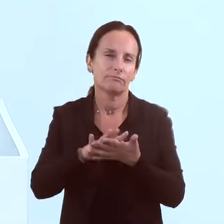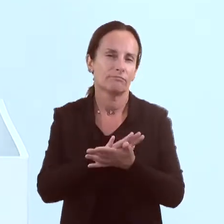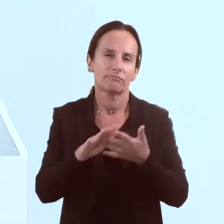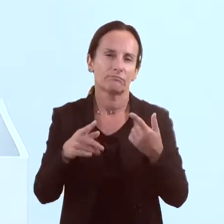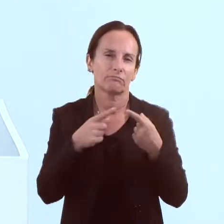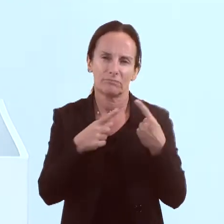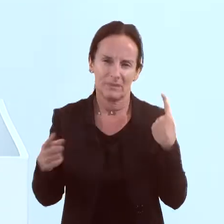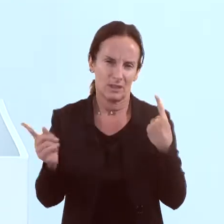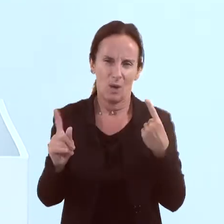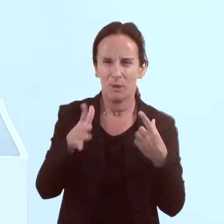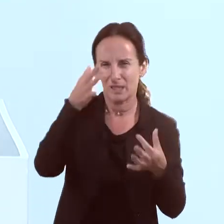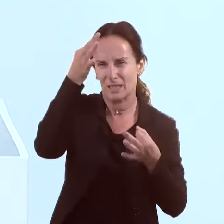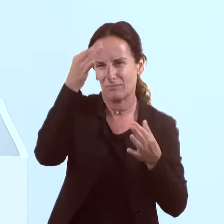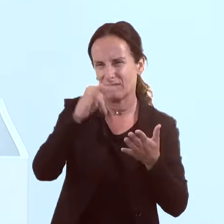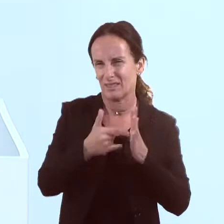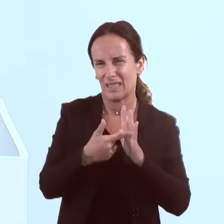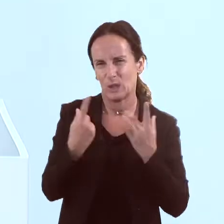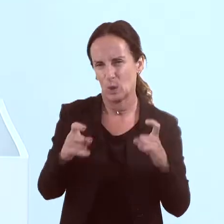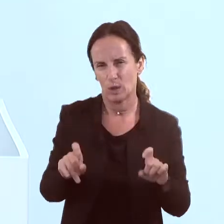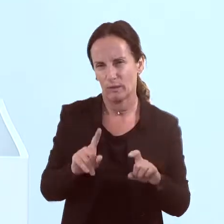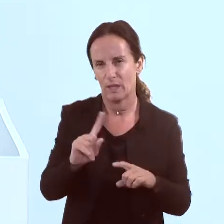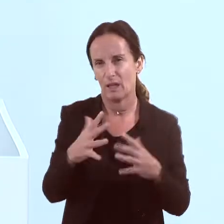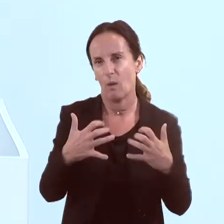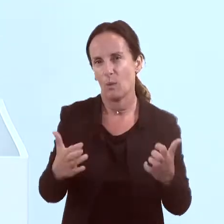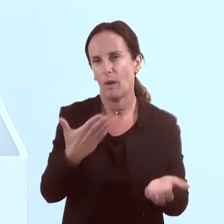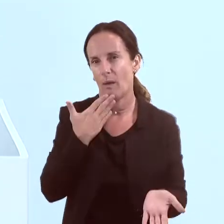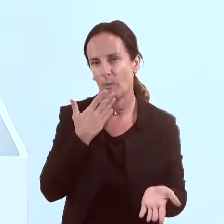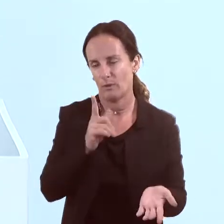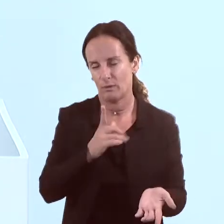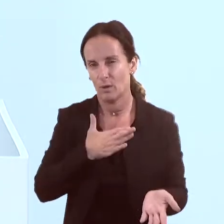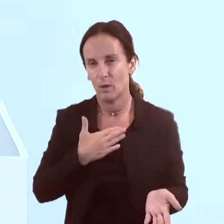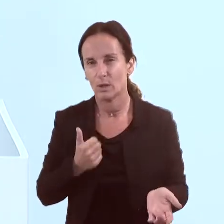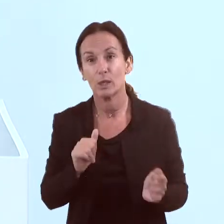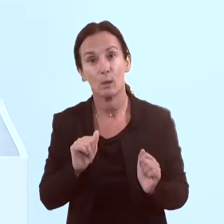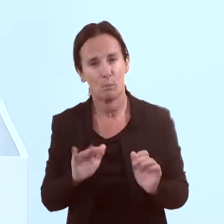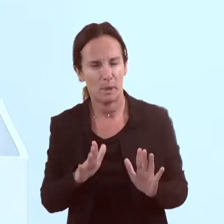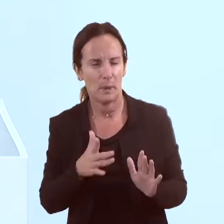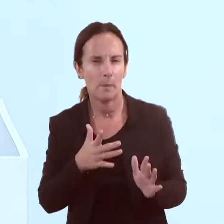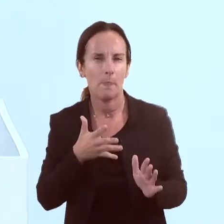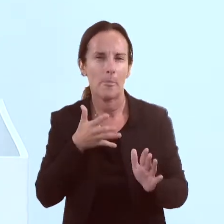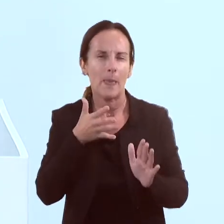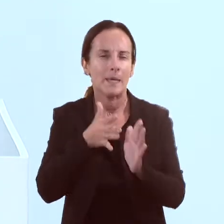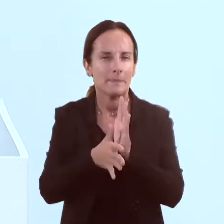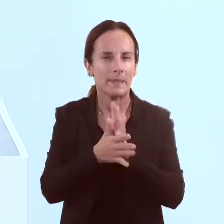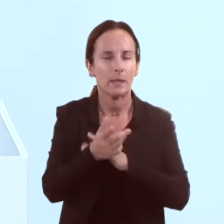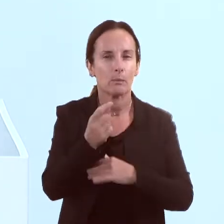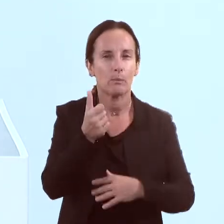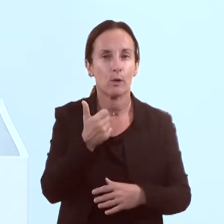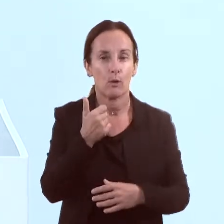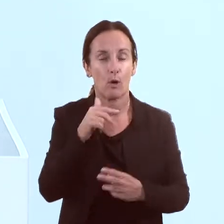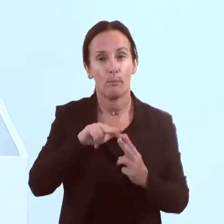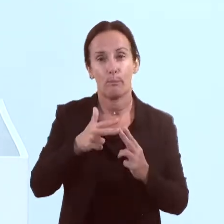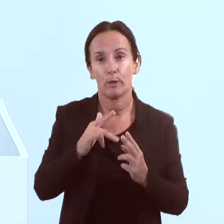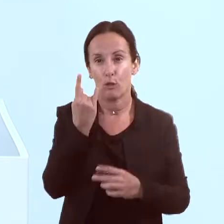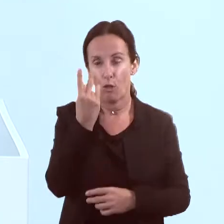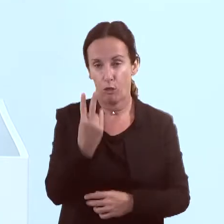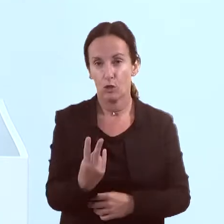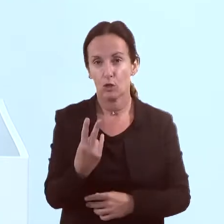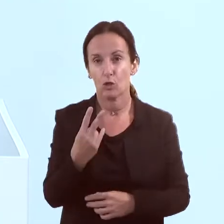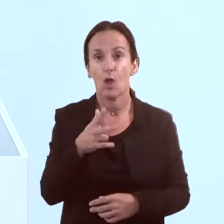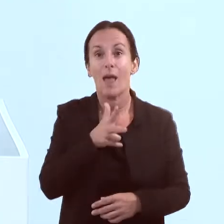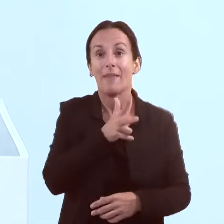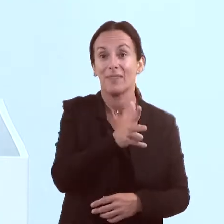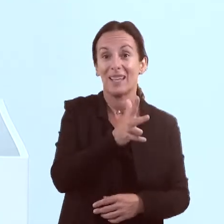de detalle técnico muy exhaustivo porque para no aburriros, pero sí que comentaros en los dos proyectos que tenemos, el proyecto de derechos